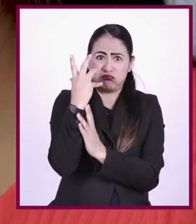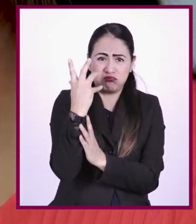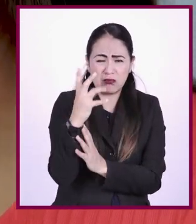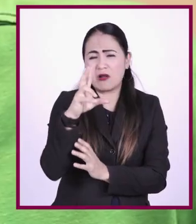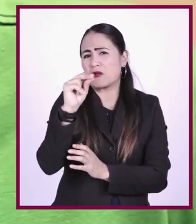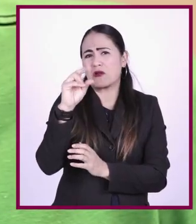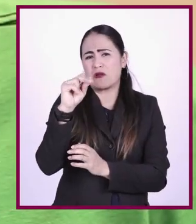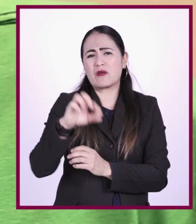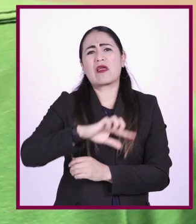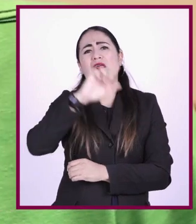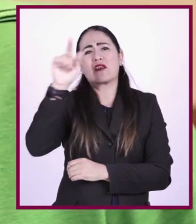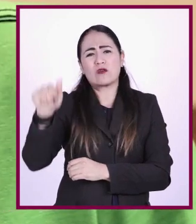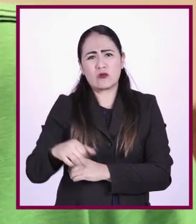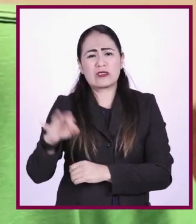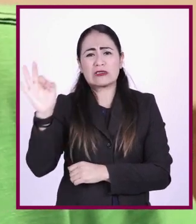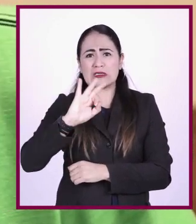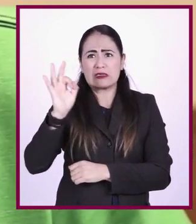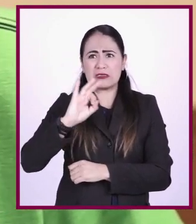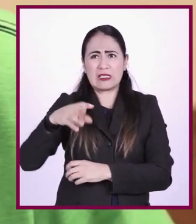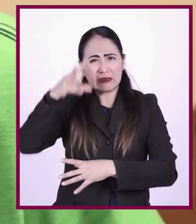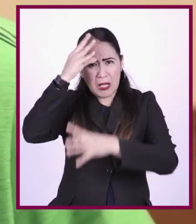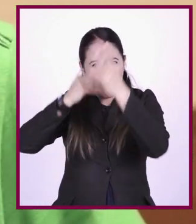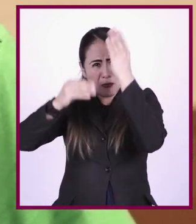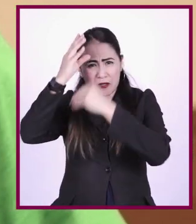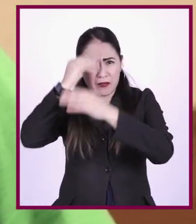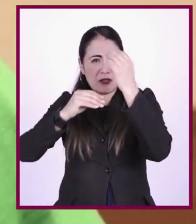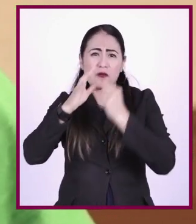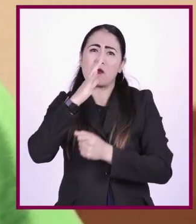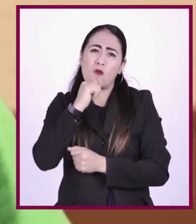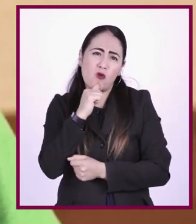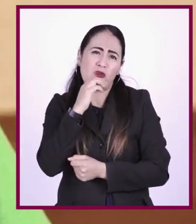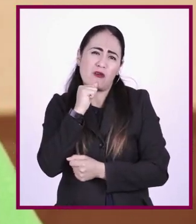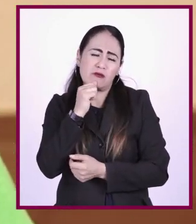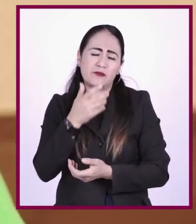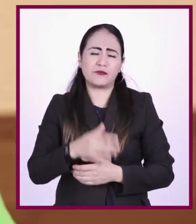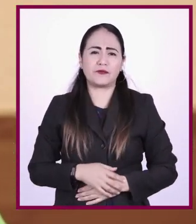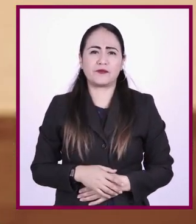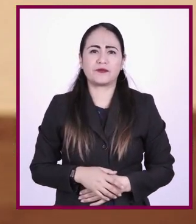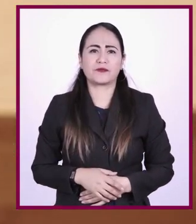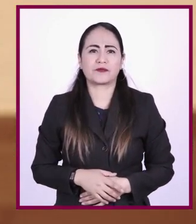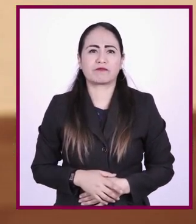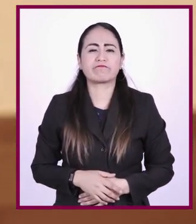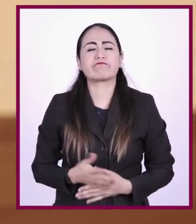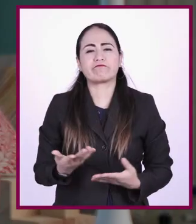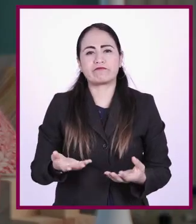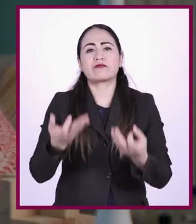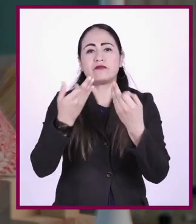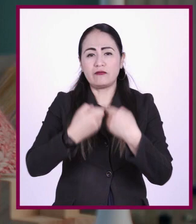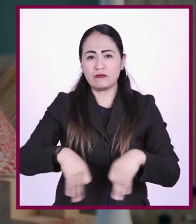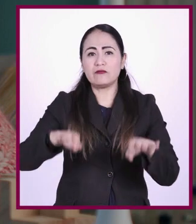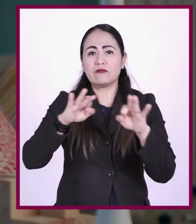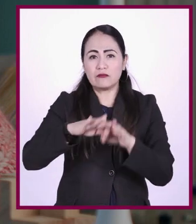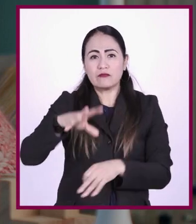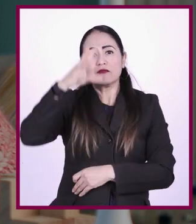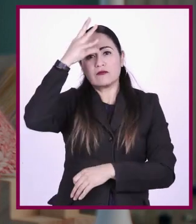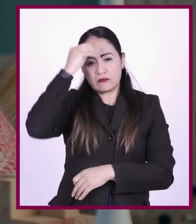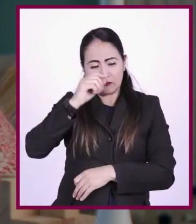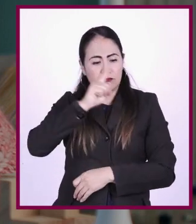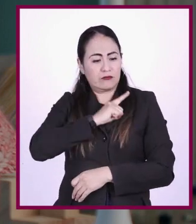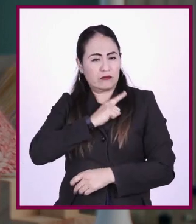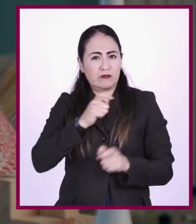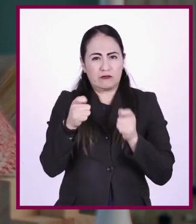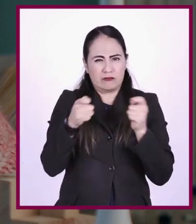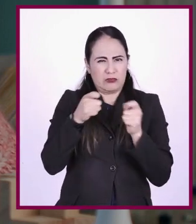en riesgo el proceso de aprendizaje. Entonces, es importante aprender a autorregularse